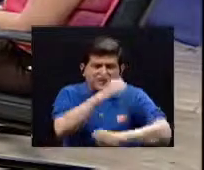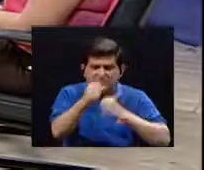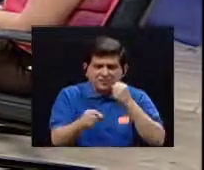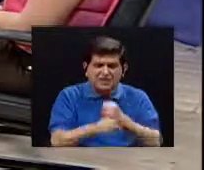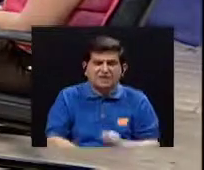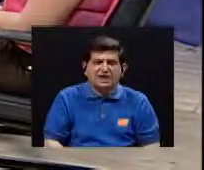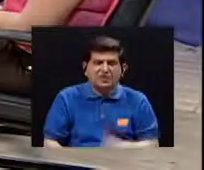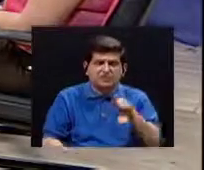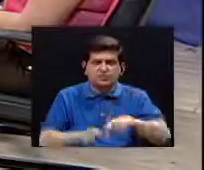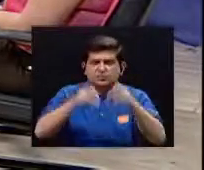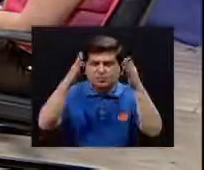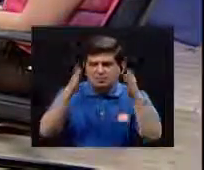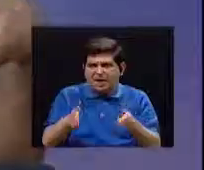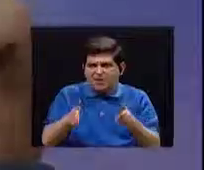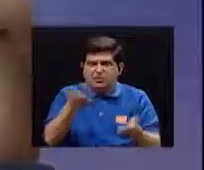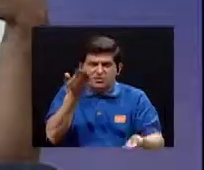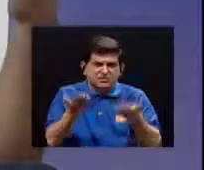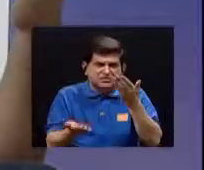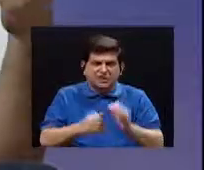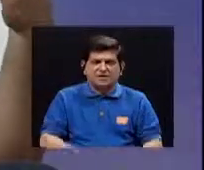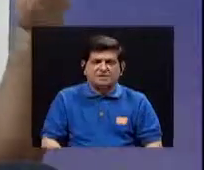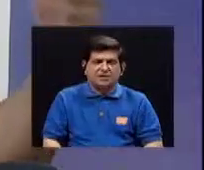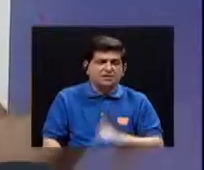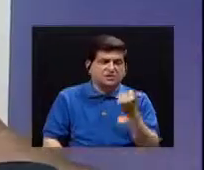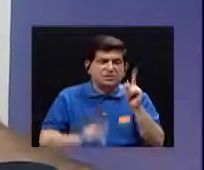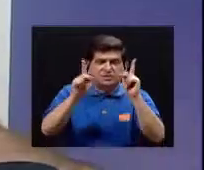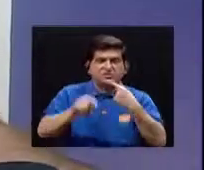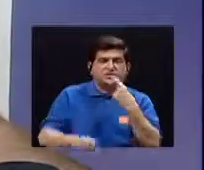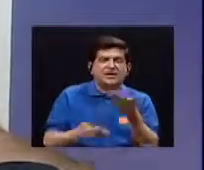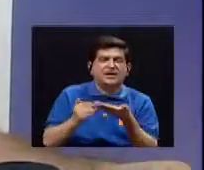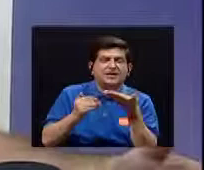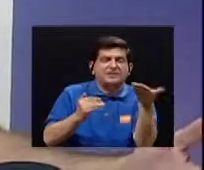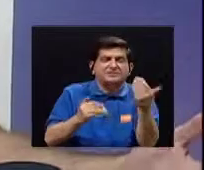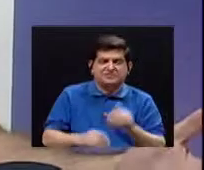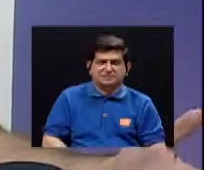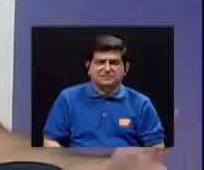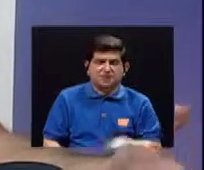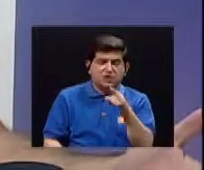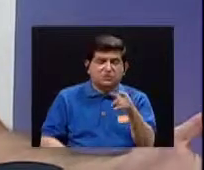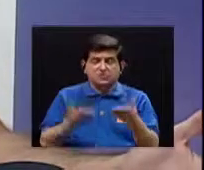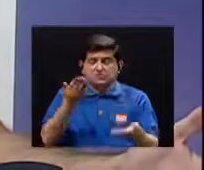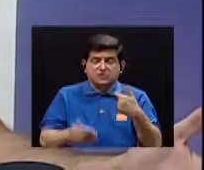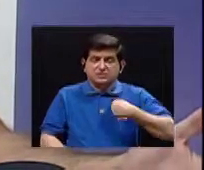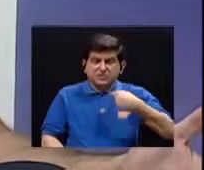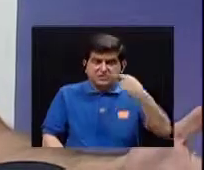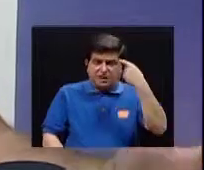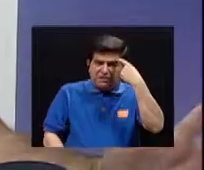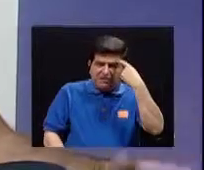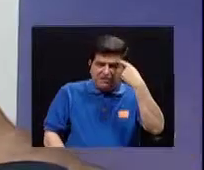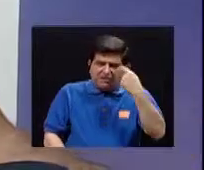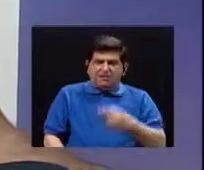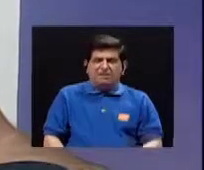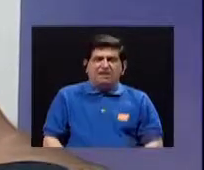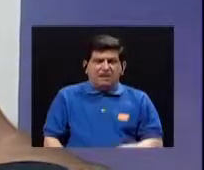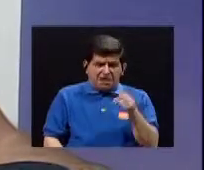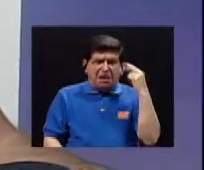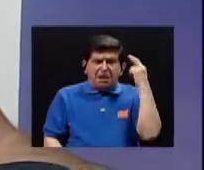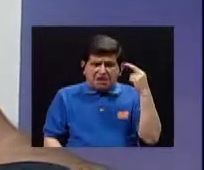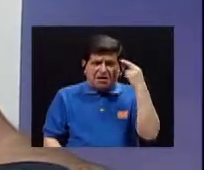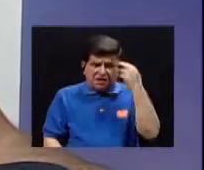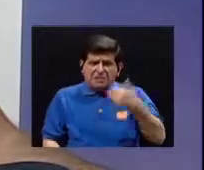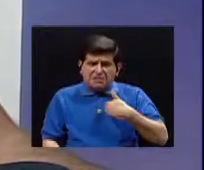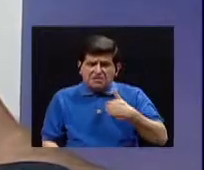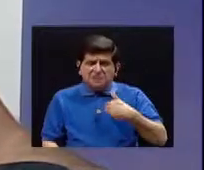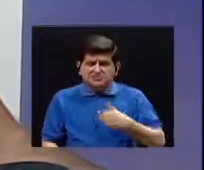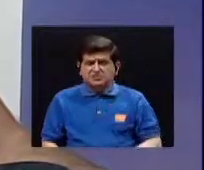viejo un reportero por allá o alguien que llegue y te dicen unas cosas y entonces pues tal vez piensas que mira tiene